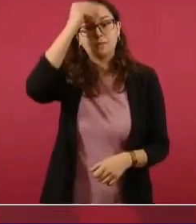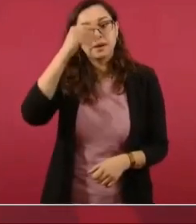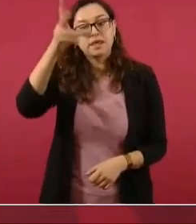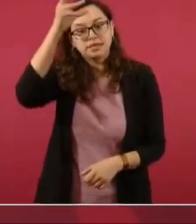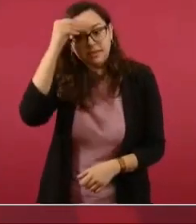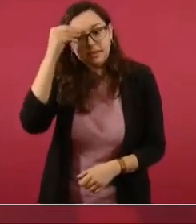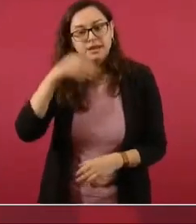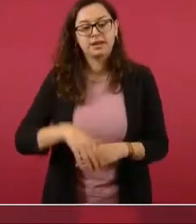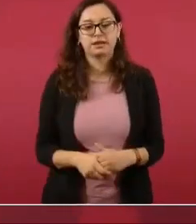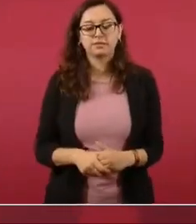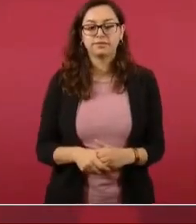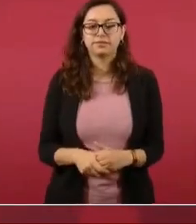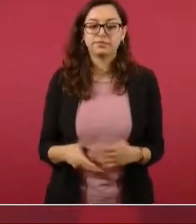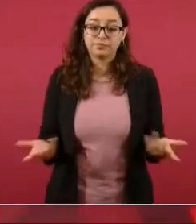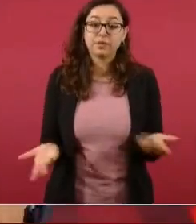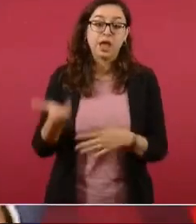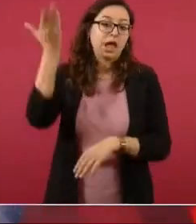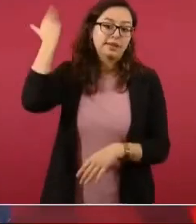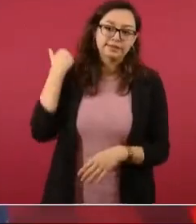esto ya cambió,